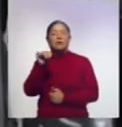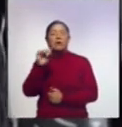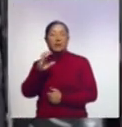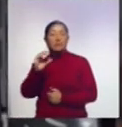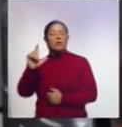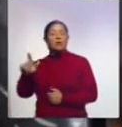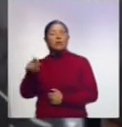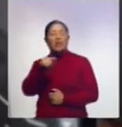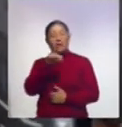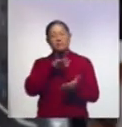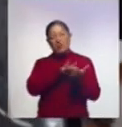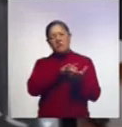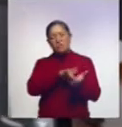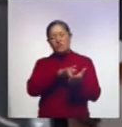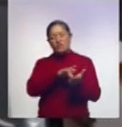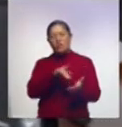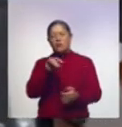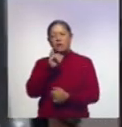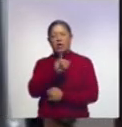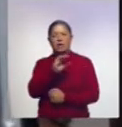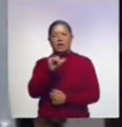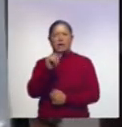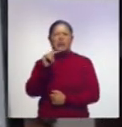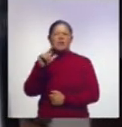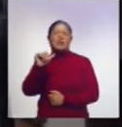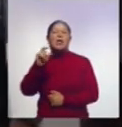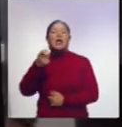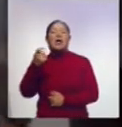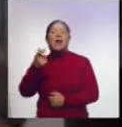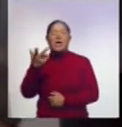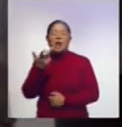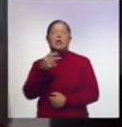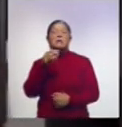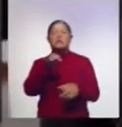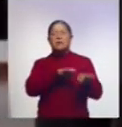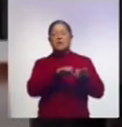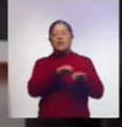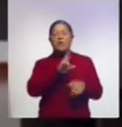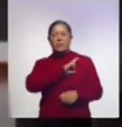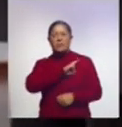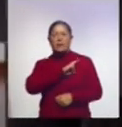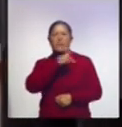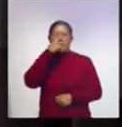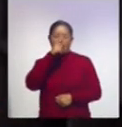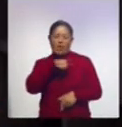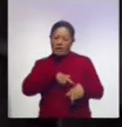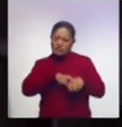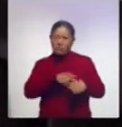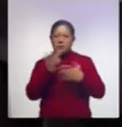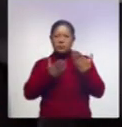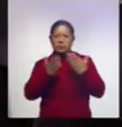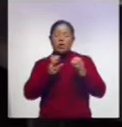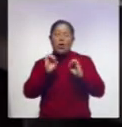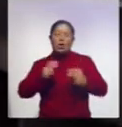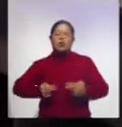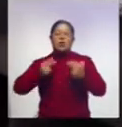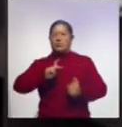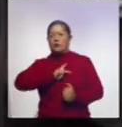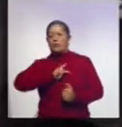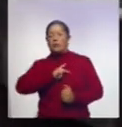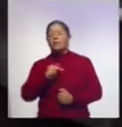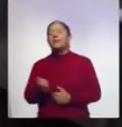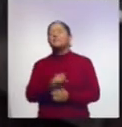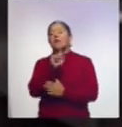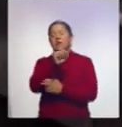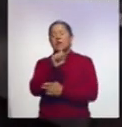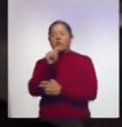del Servicio Nacional del Empleo y Bolsas de Trabajo Privadas a fin de que continúen sus estudios o emprendan un negocio propio. La Secretaría del Trabajo y Previsión